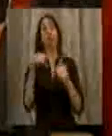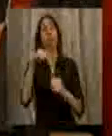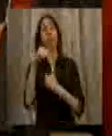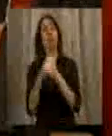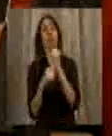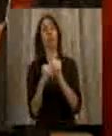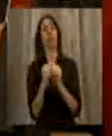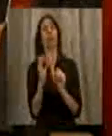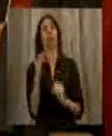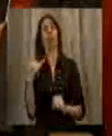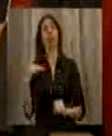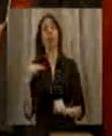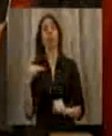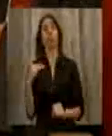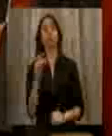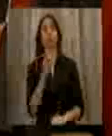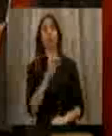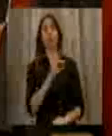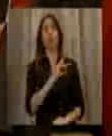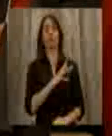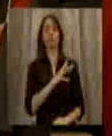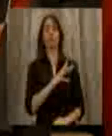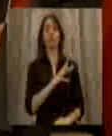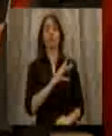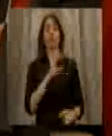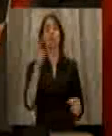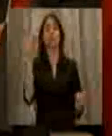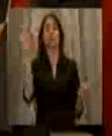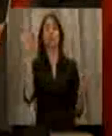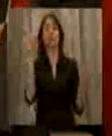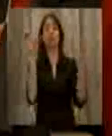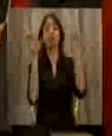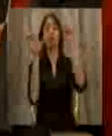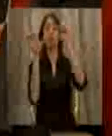muy importante el ingreso de Chile a